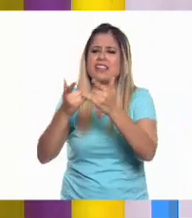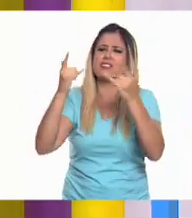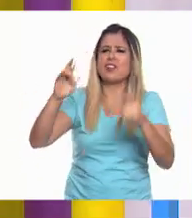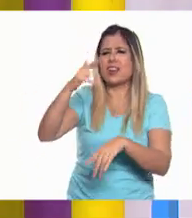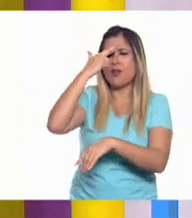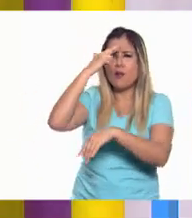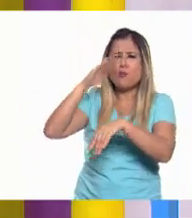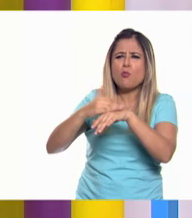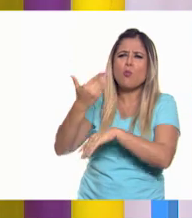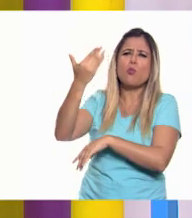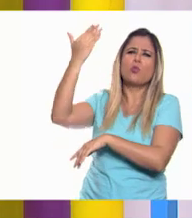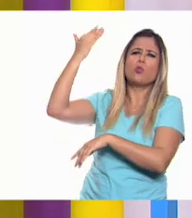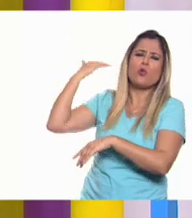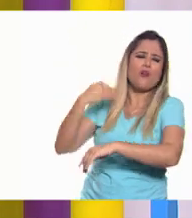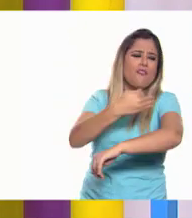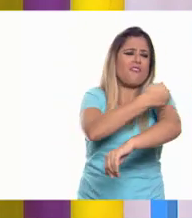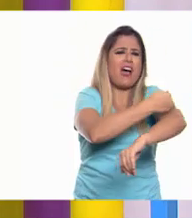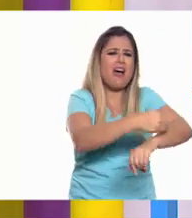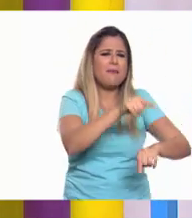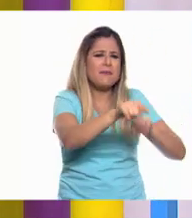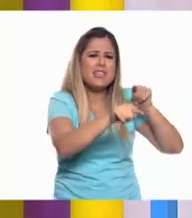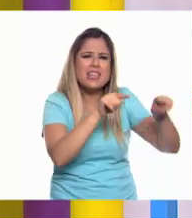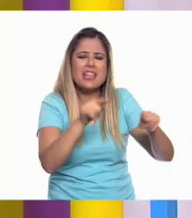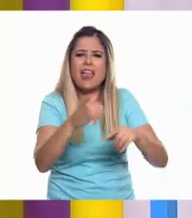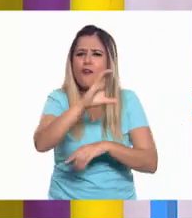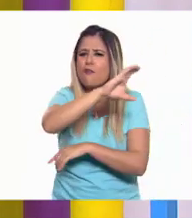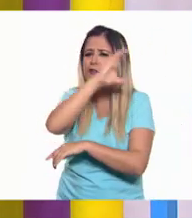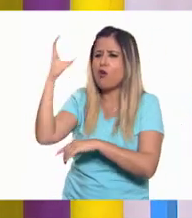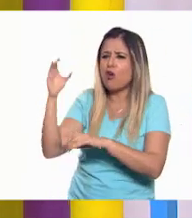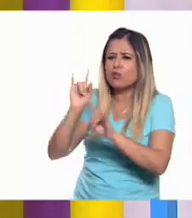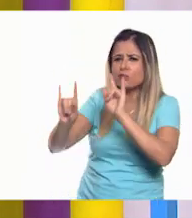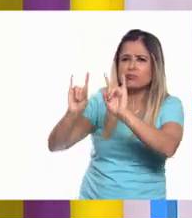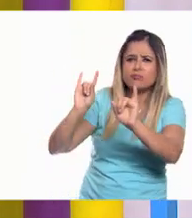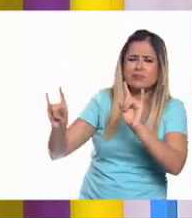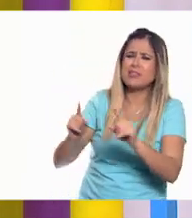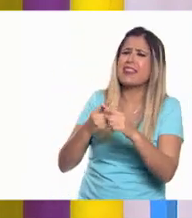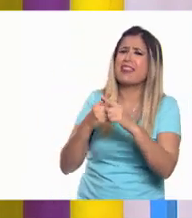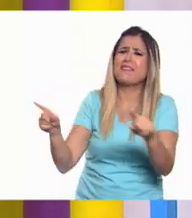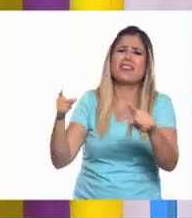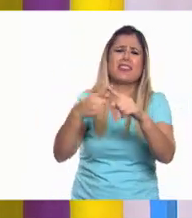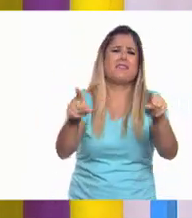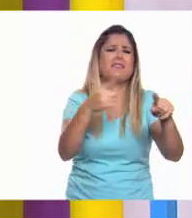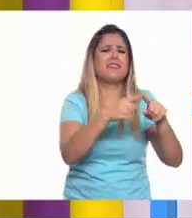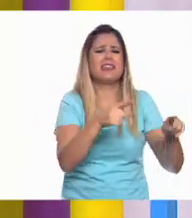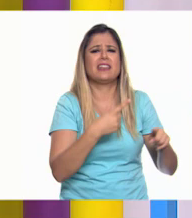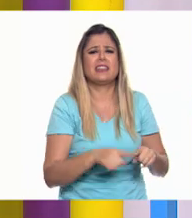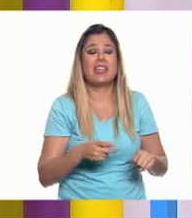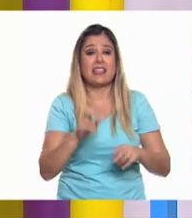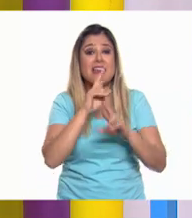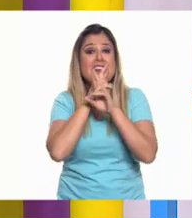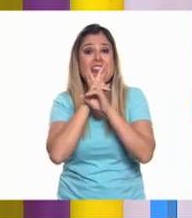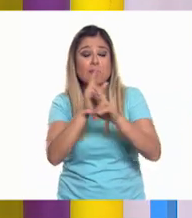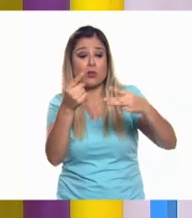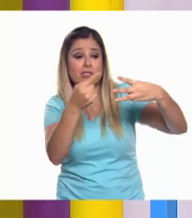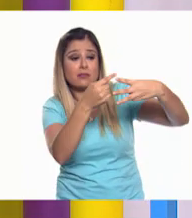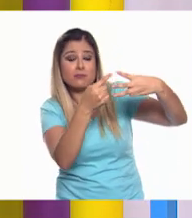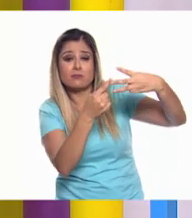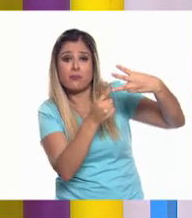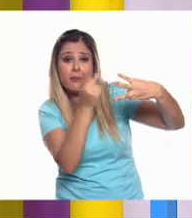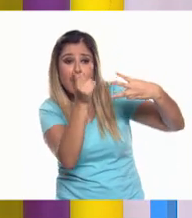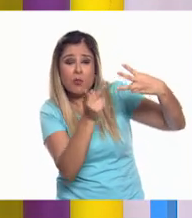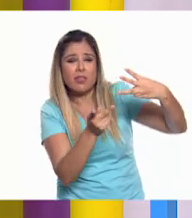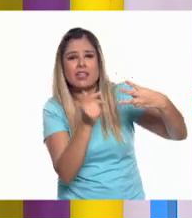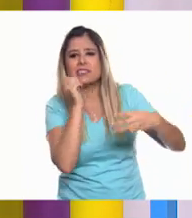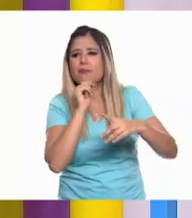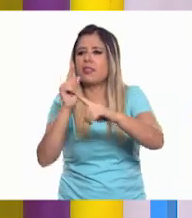anécdotas, los familiares, las fotografías, todo es diferente, por lo tanto, las respuestas a esas preguntas son muy